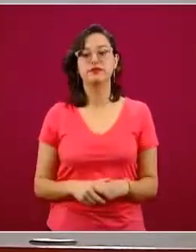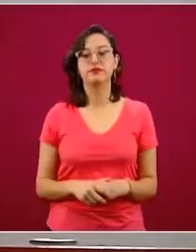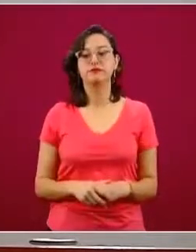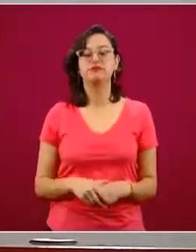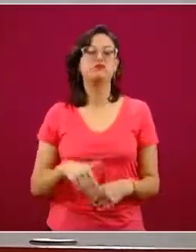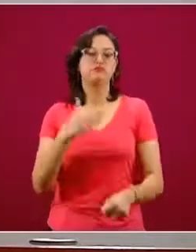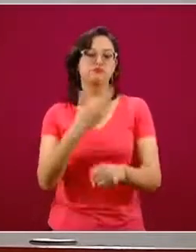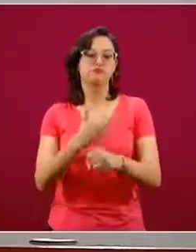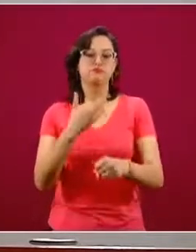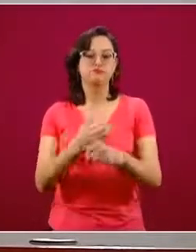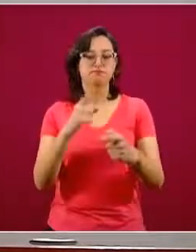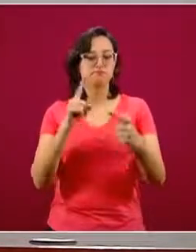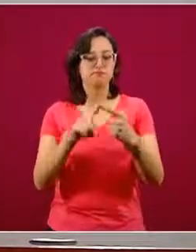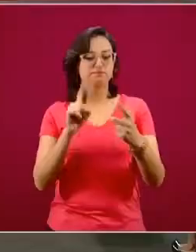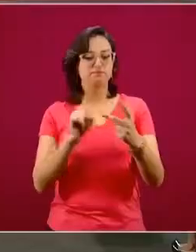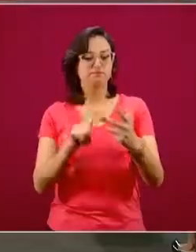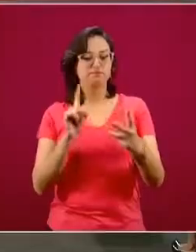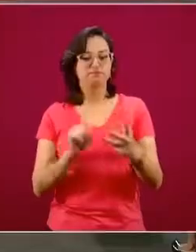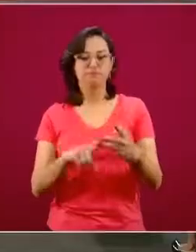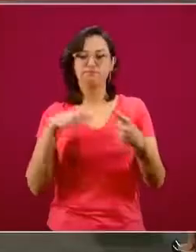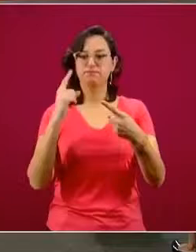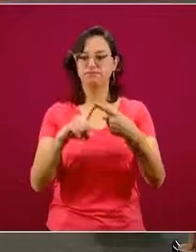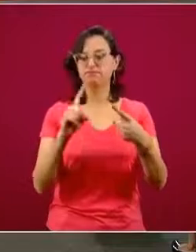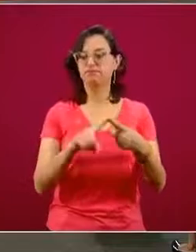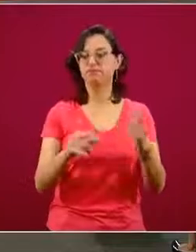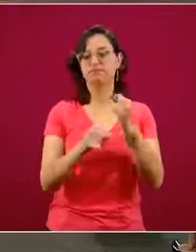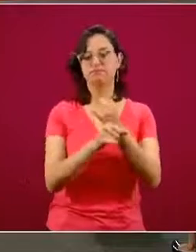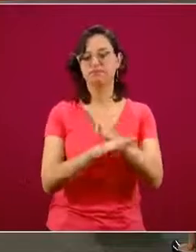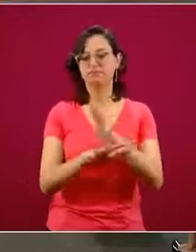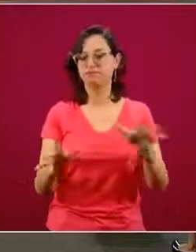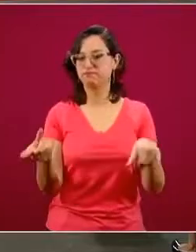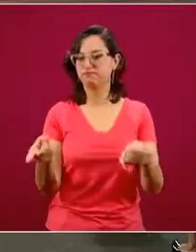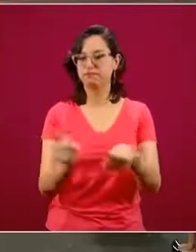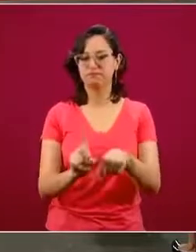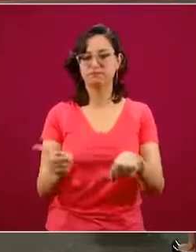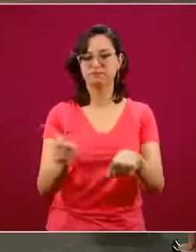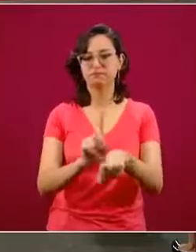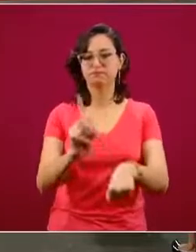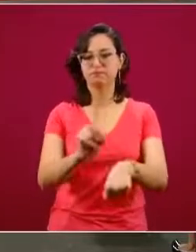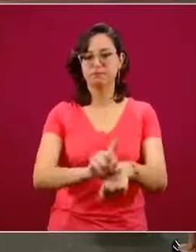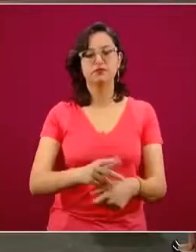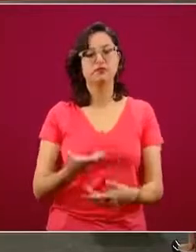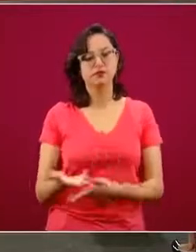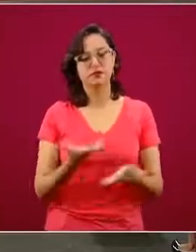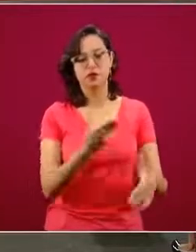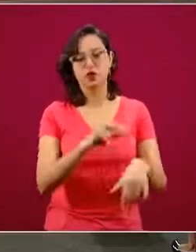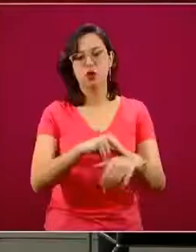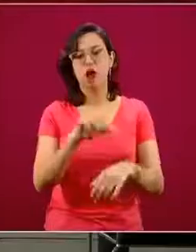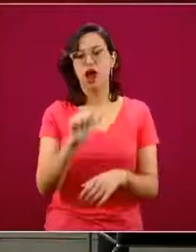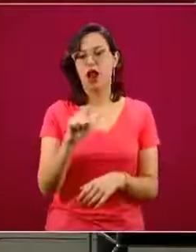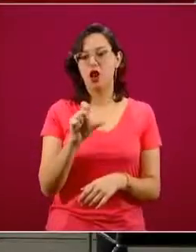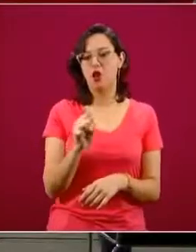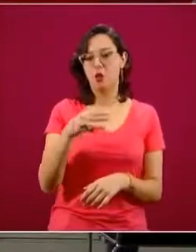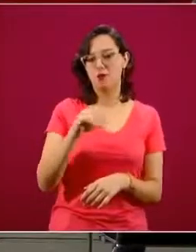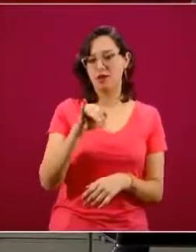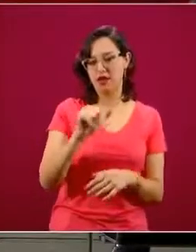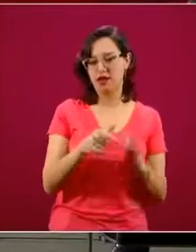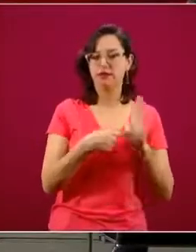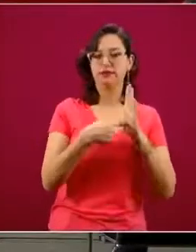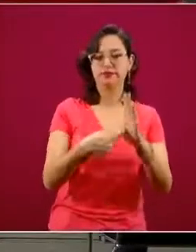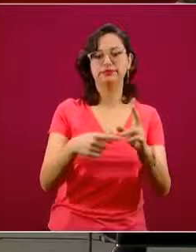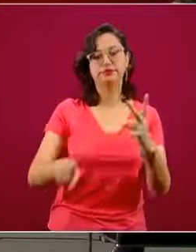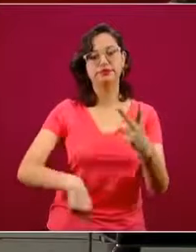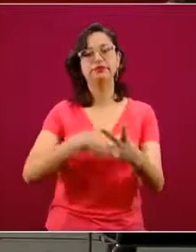tres elementos. El primero, el informe técnico diario que presentará el doctor José Luis Salomía. Segundo,